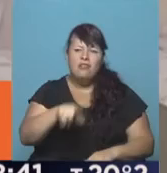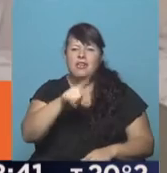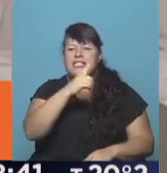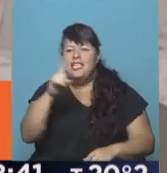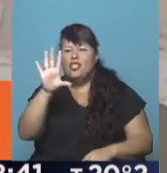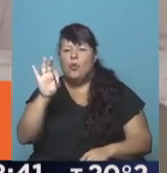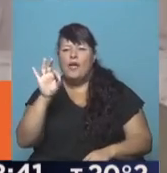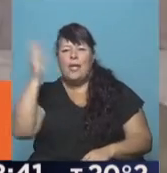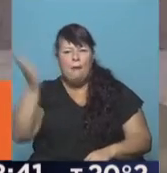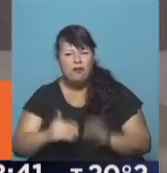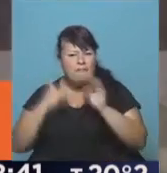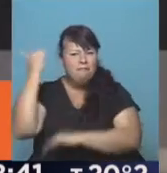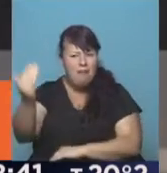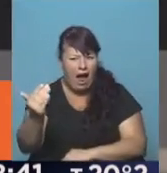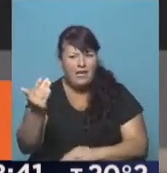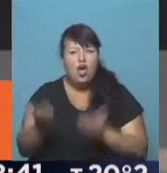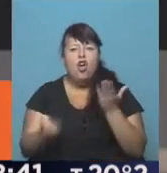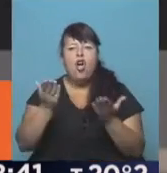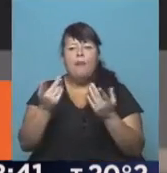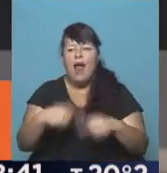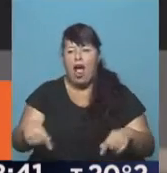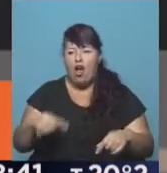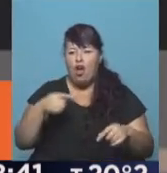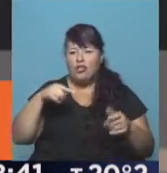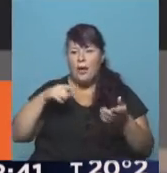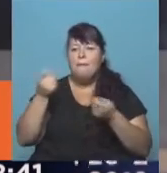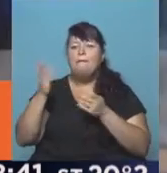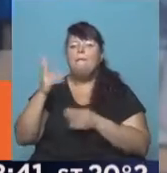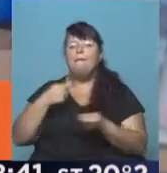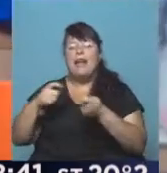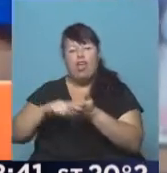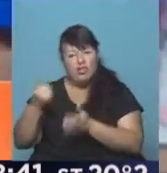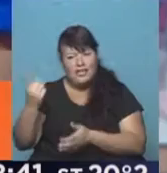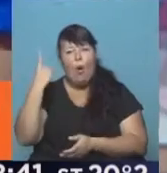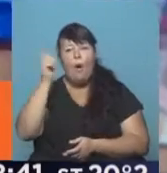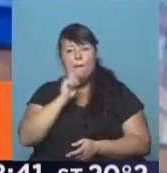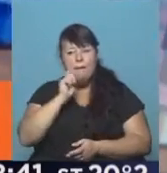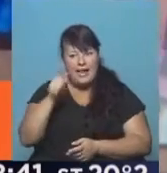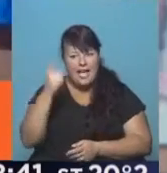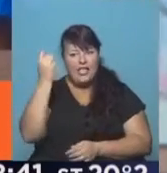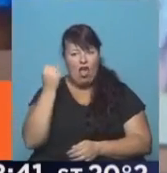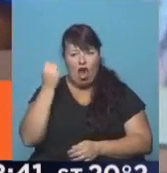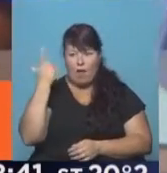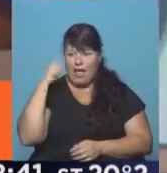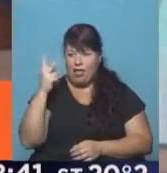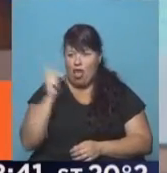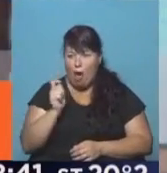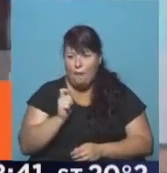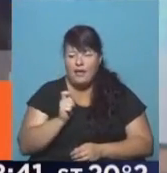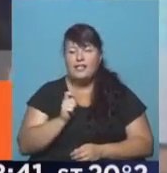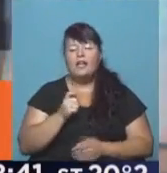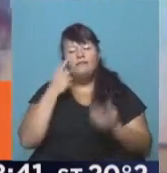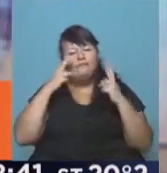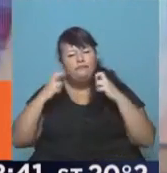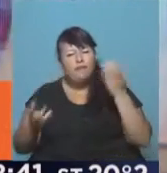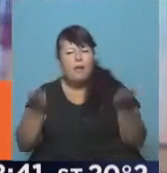150 por ciento respecto a los productos del mercado central de hecho una periodista de economistas hace dos meses que hizo un